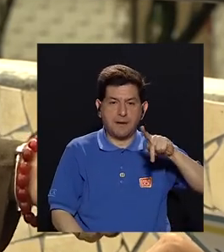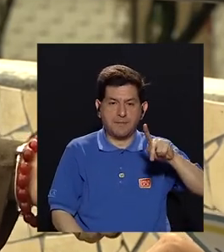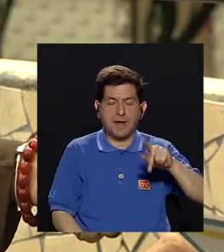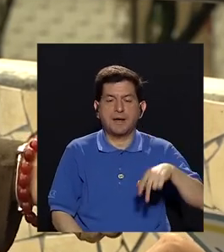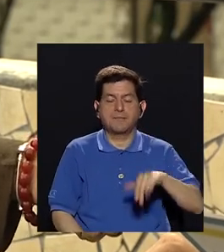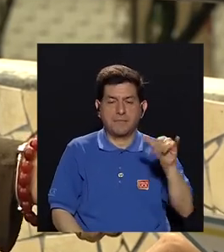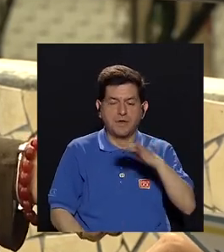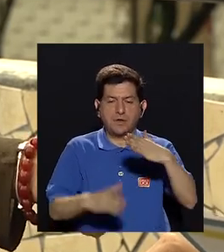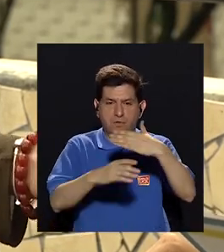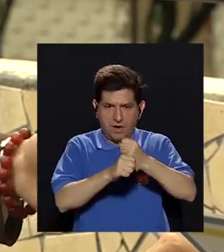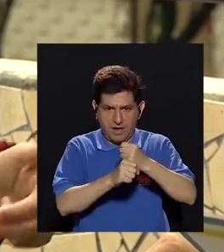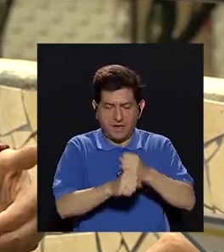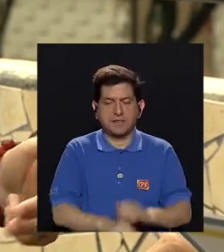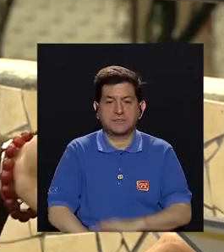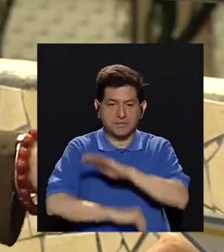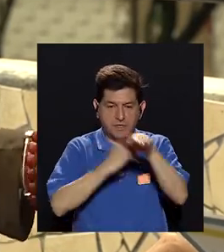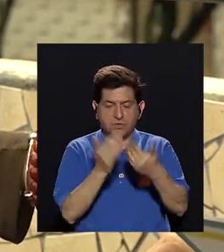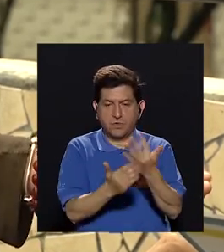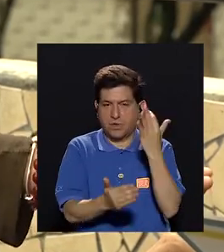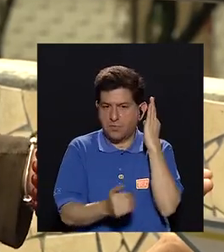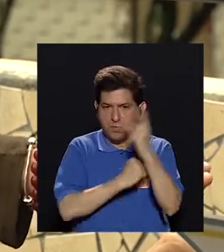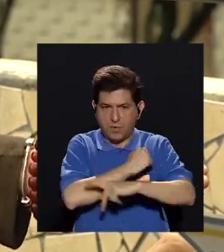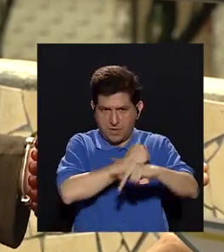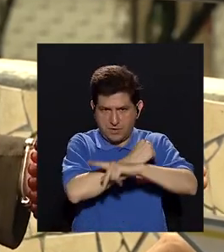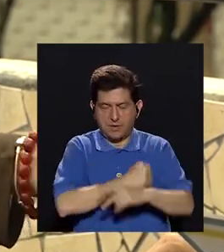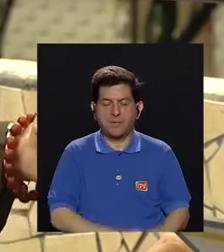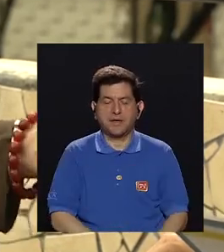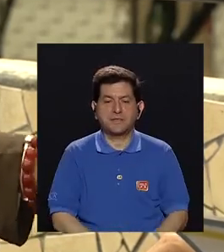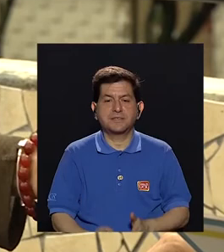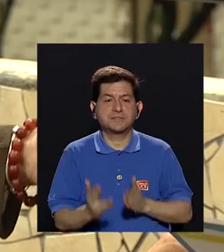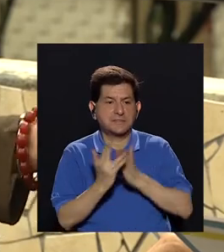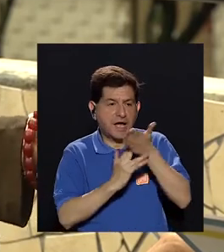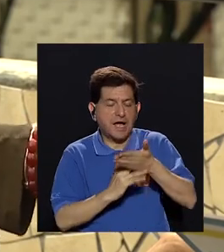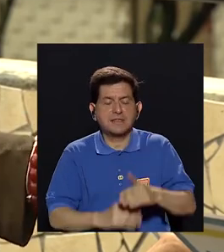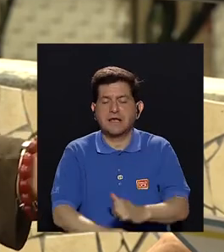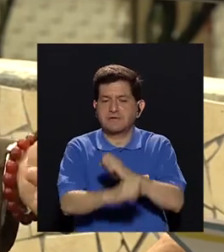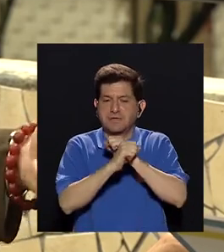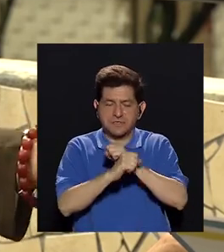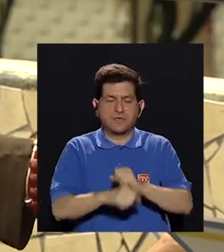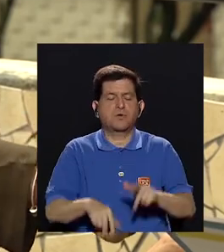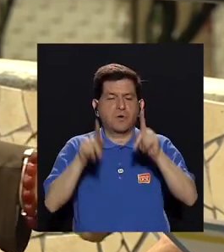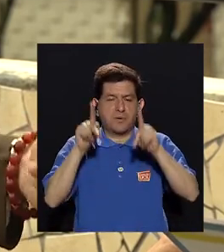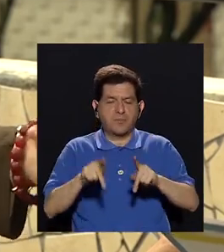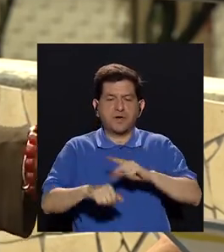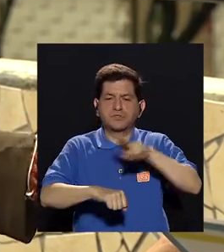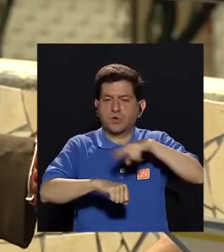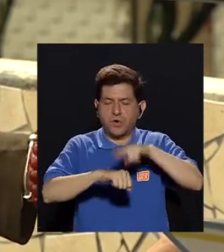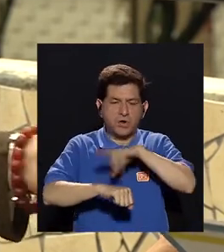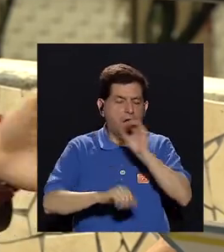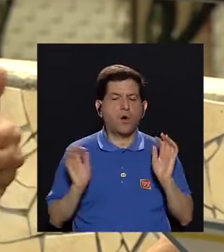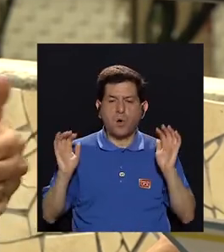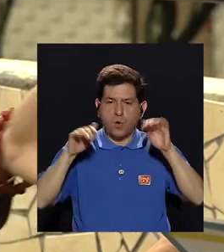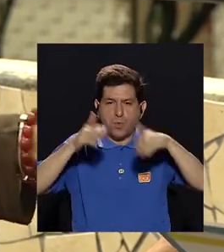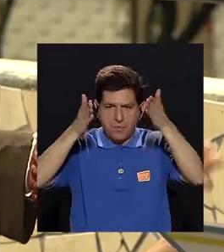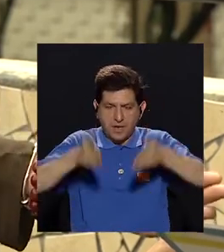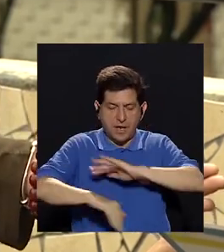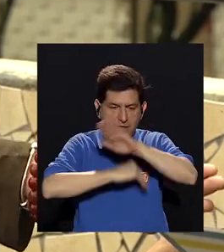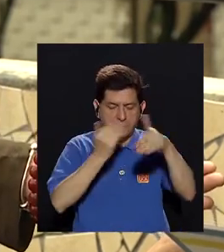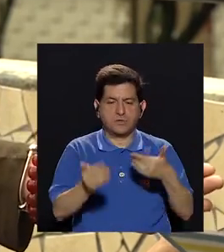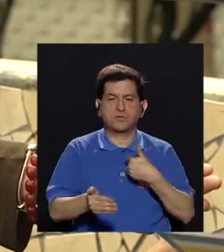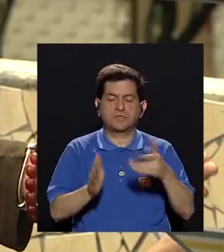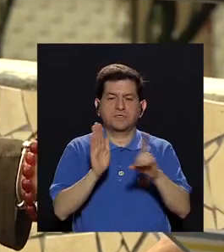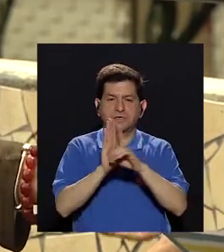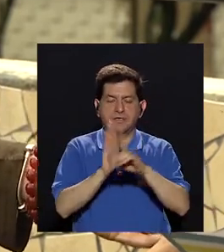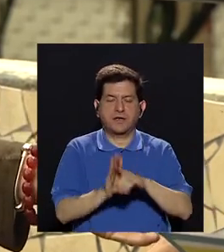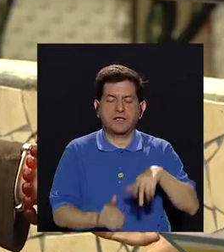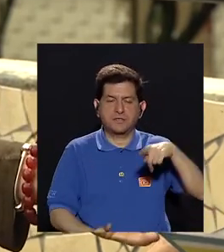de Papanicolaou, que sí está al alcance de todas las mujeres en el país, con seguro, sin seguro, nacionales, inmigrantes, todas tienen derecho